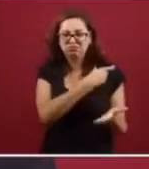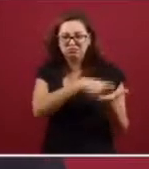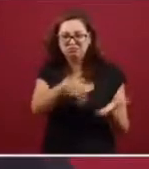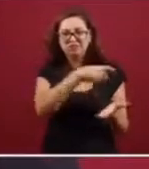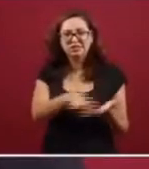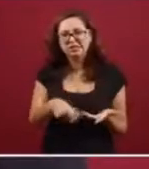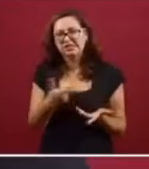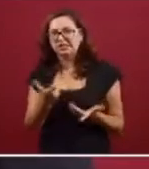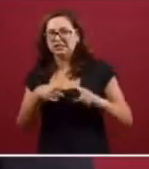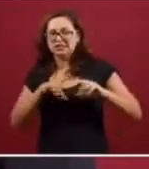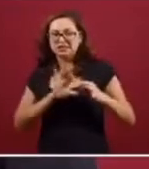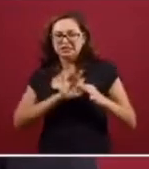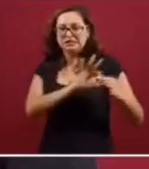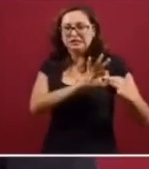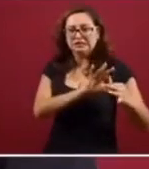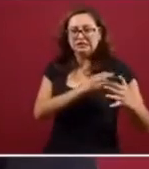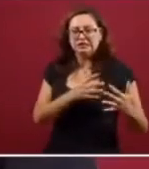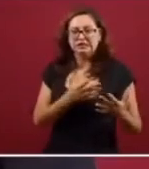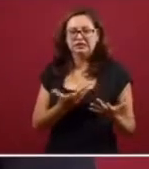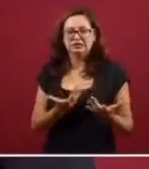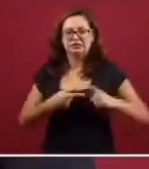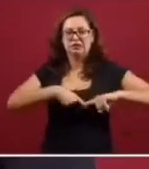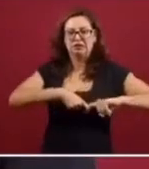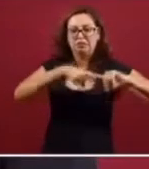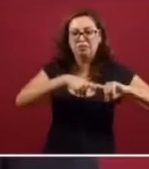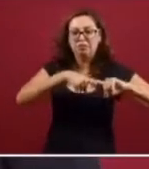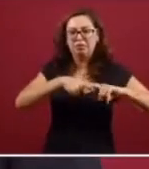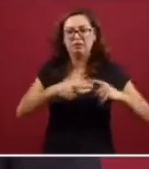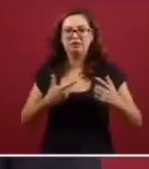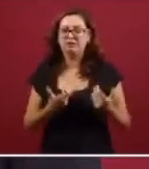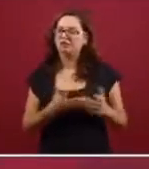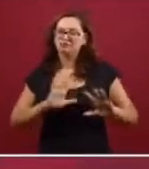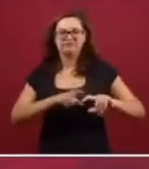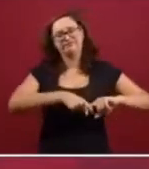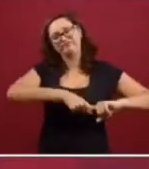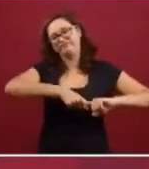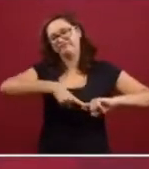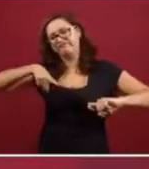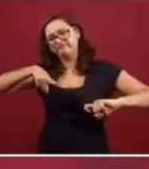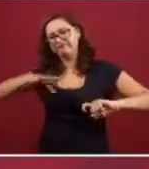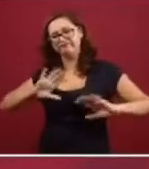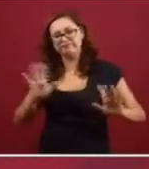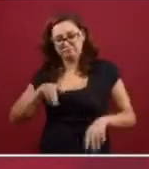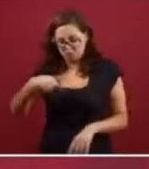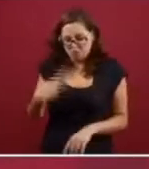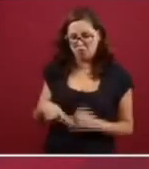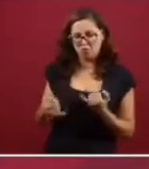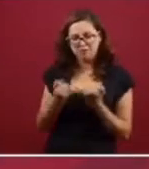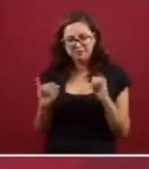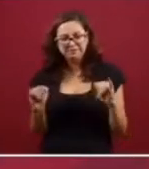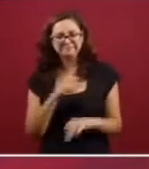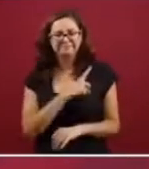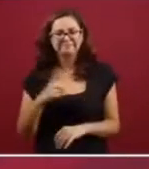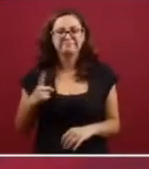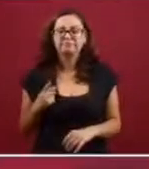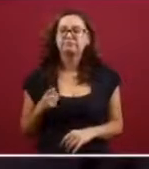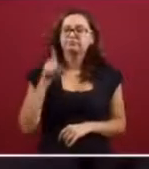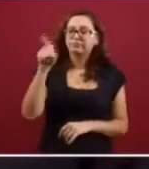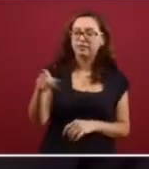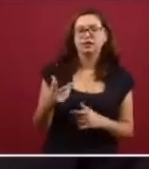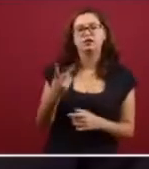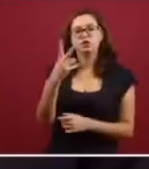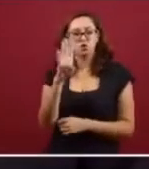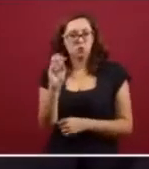estar a expensas de intereses hegemónicos. La refinería de Dos Bocas no solo va a producir gasolina,